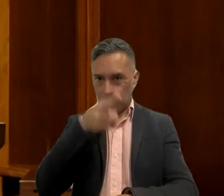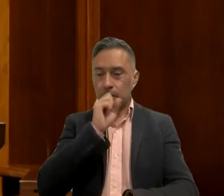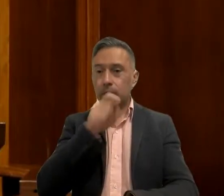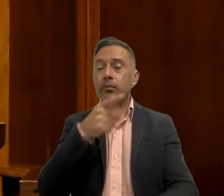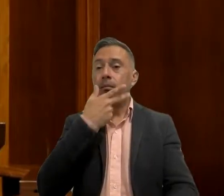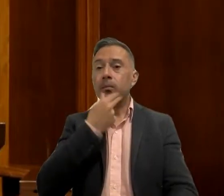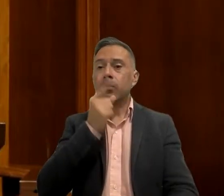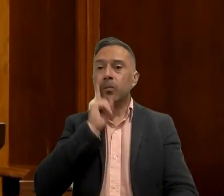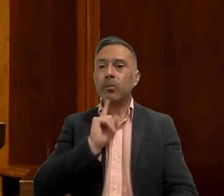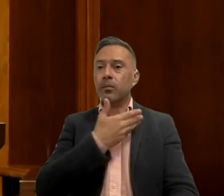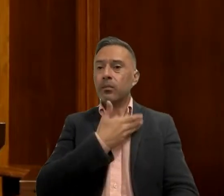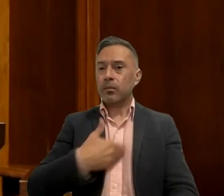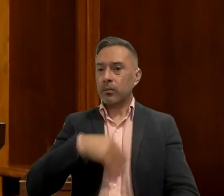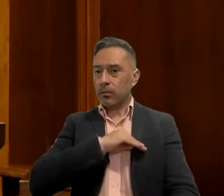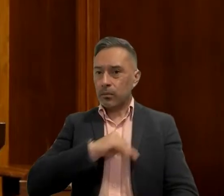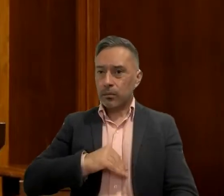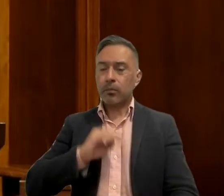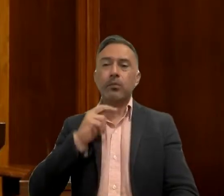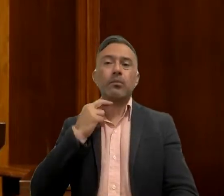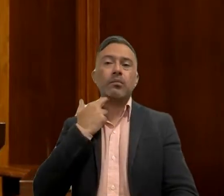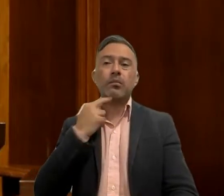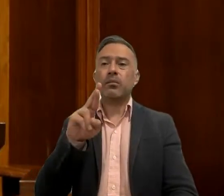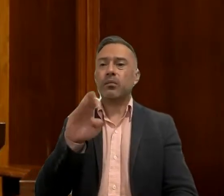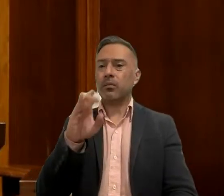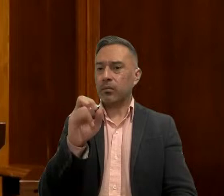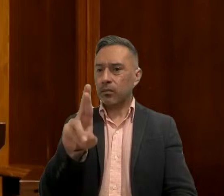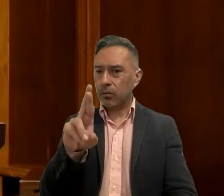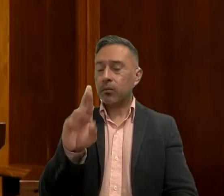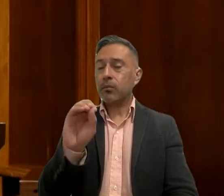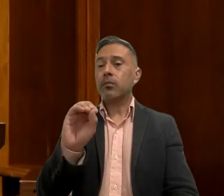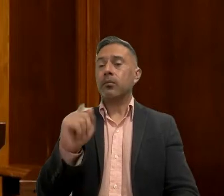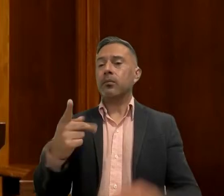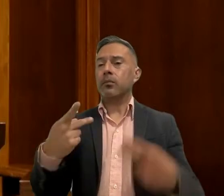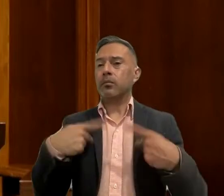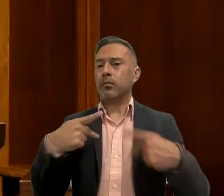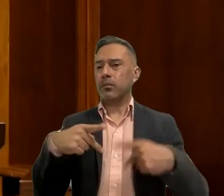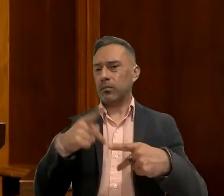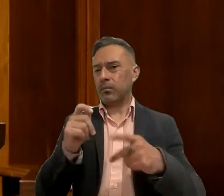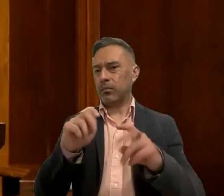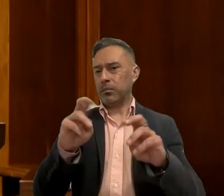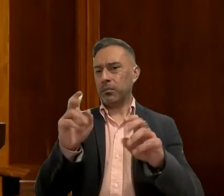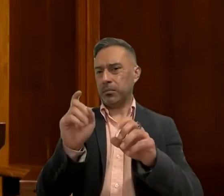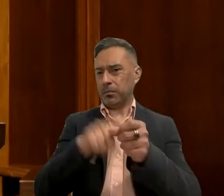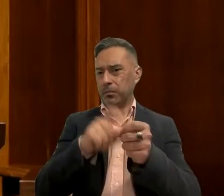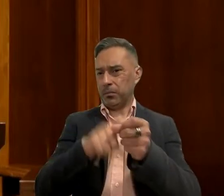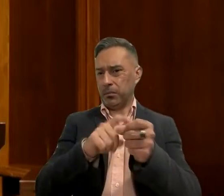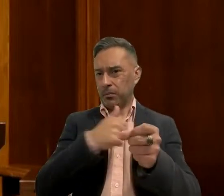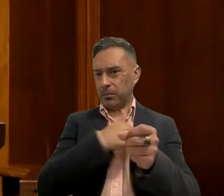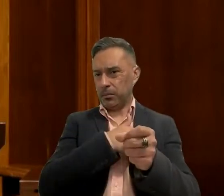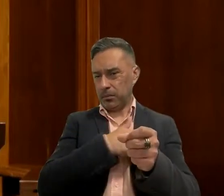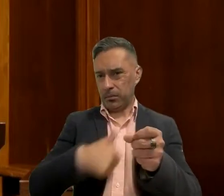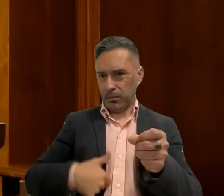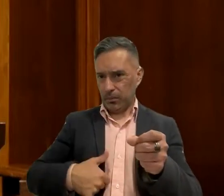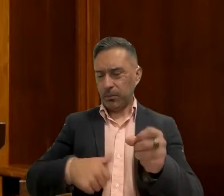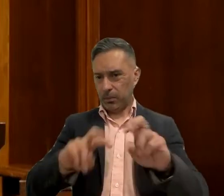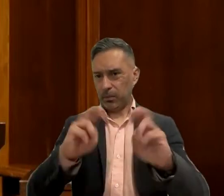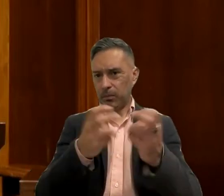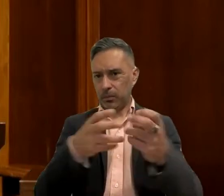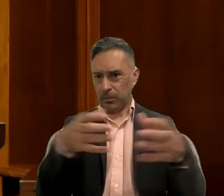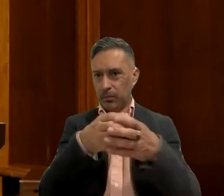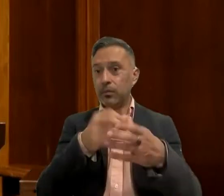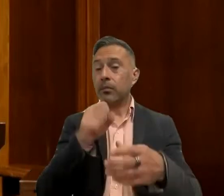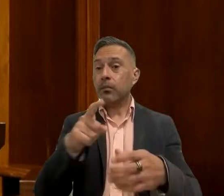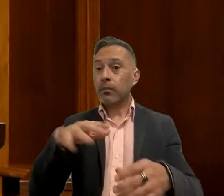presidentas municipales, regidores y regidoras y de personas síndicas de los ayuntamientos. Las personas servidoras públicas